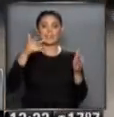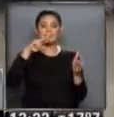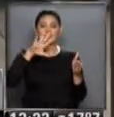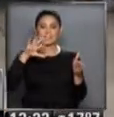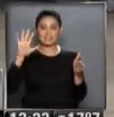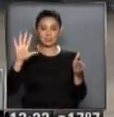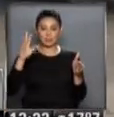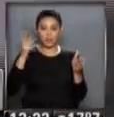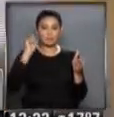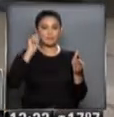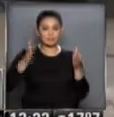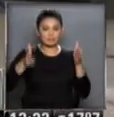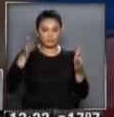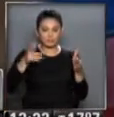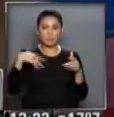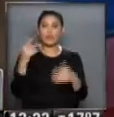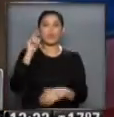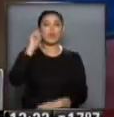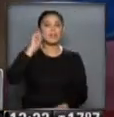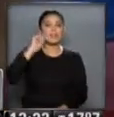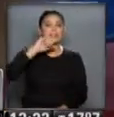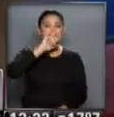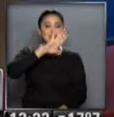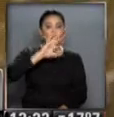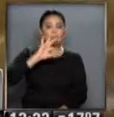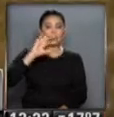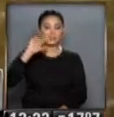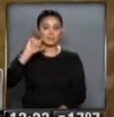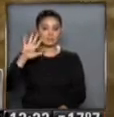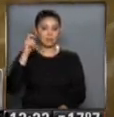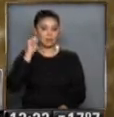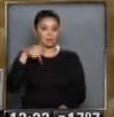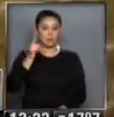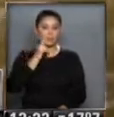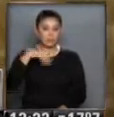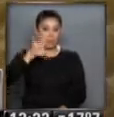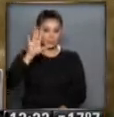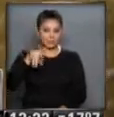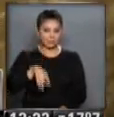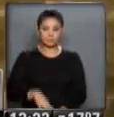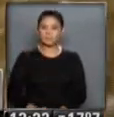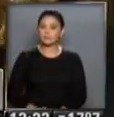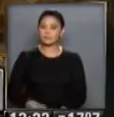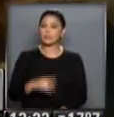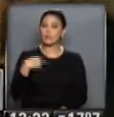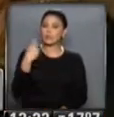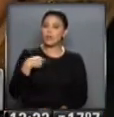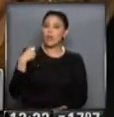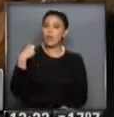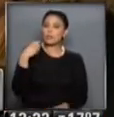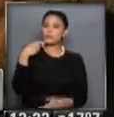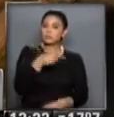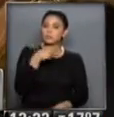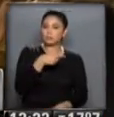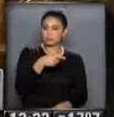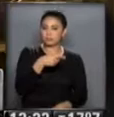Sin embargo, son aquellos de 50 a 64 años los que más fuman. En términos de lo que es lucha contra